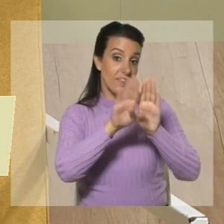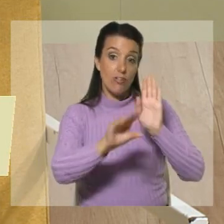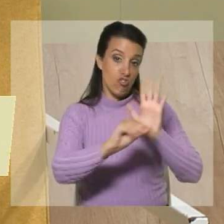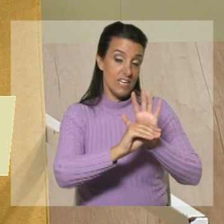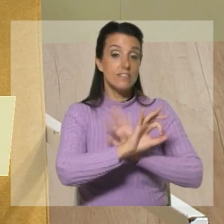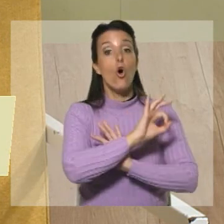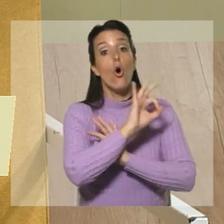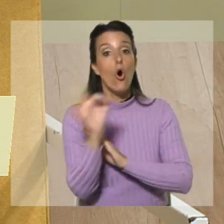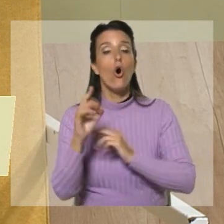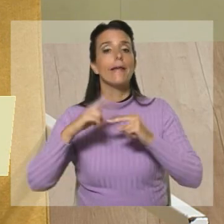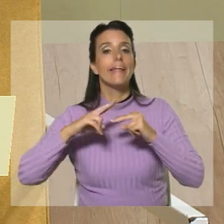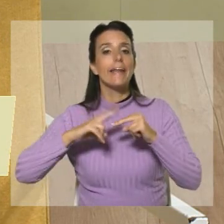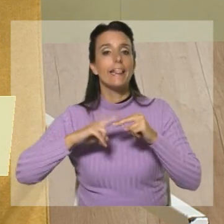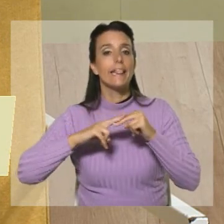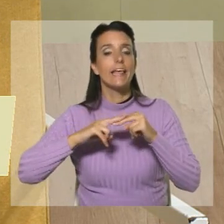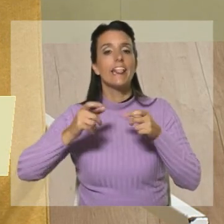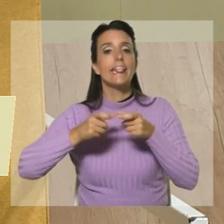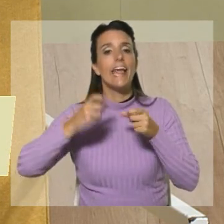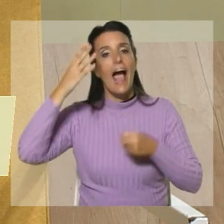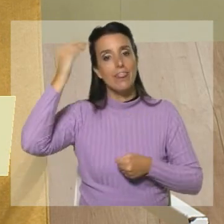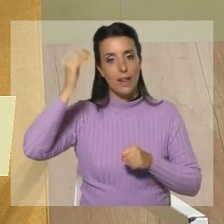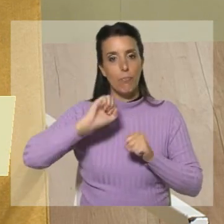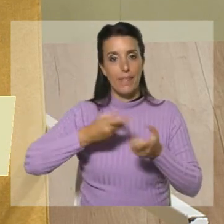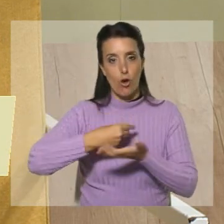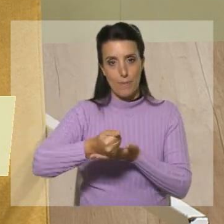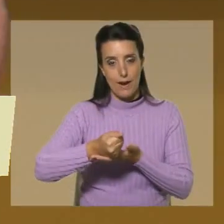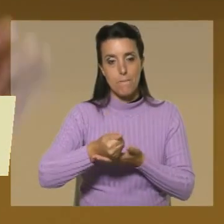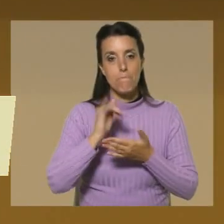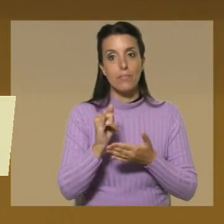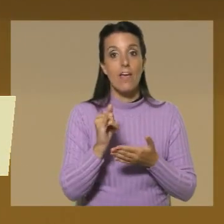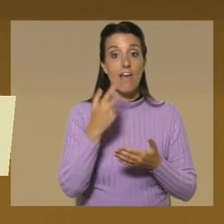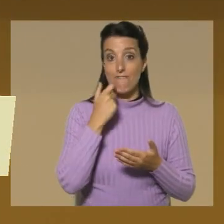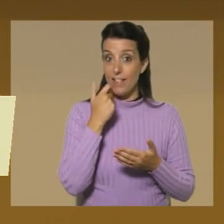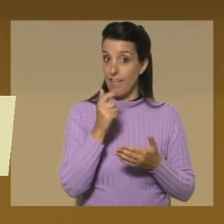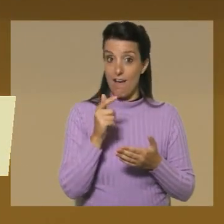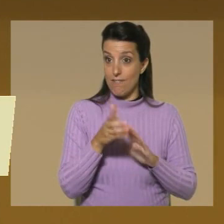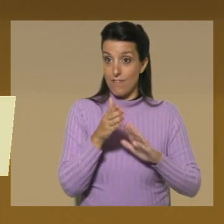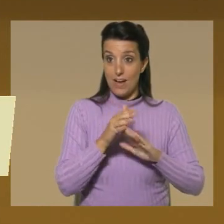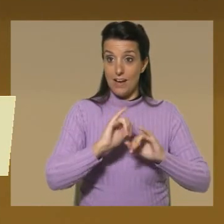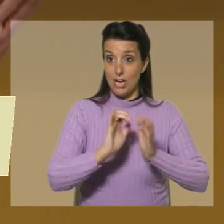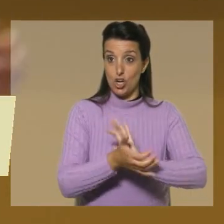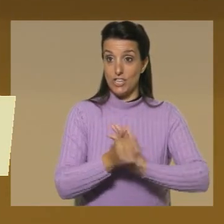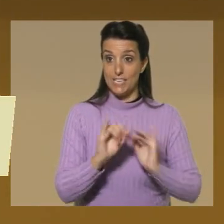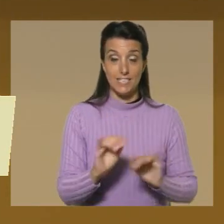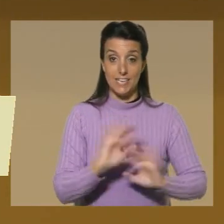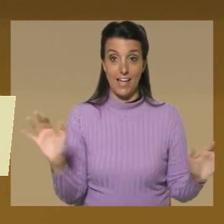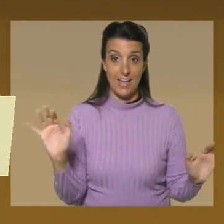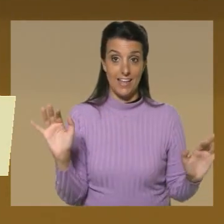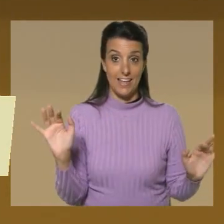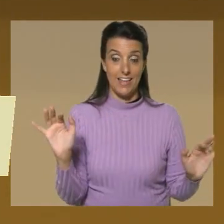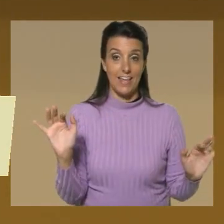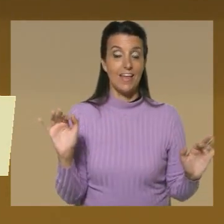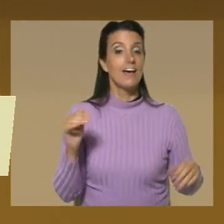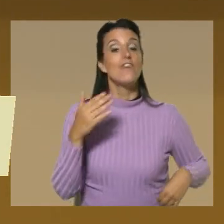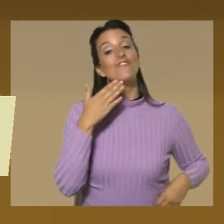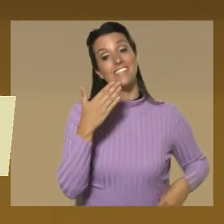quedan bastante pocas, quedan las últimas entradas. Y te deben quedar un par de salas nomás para salvar. Y después ya está. Tenés agotado.